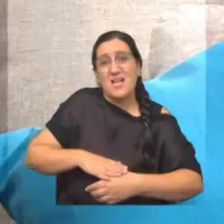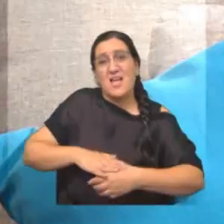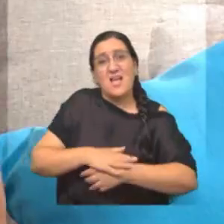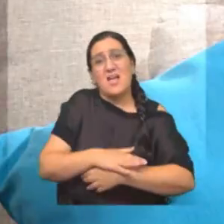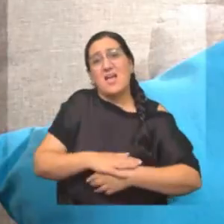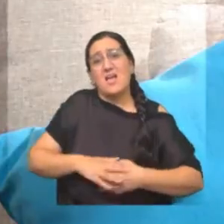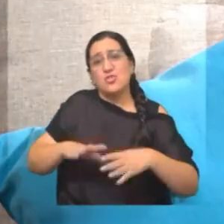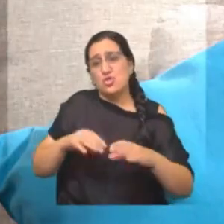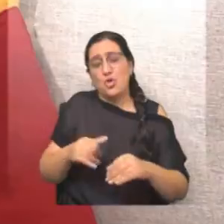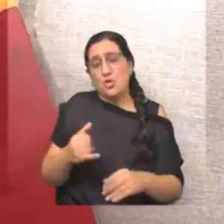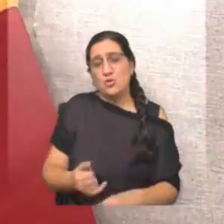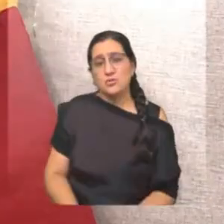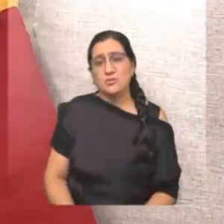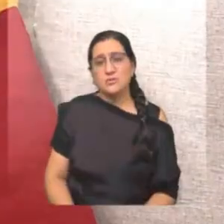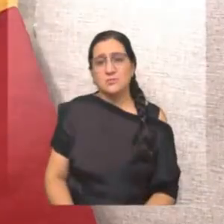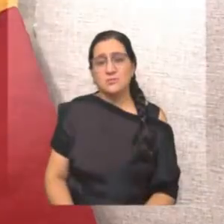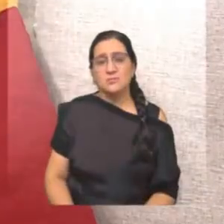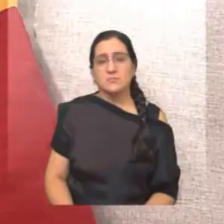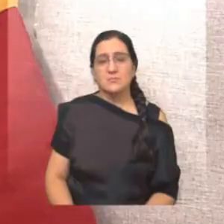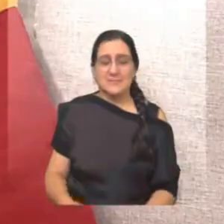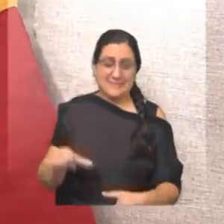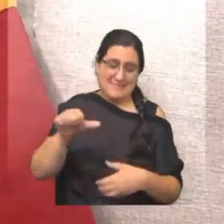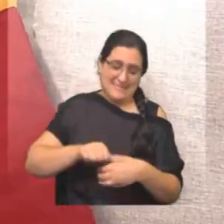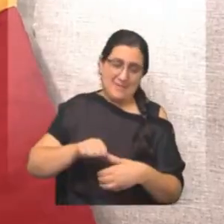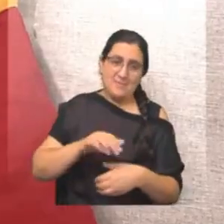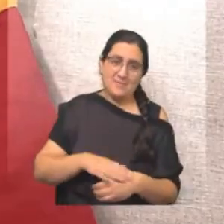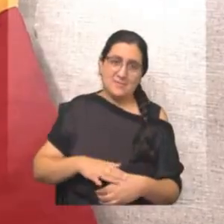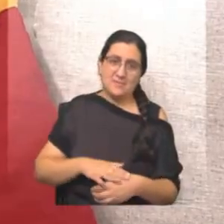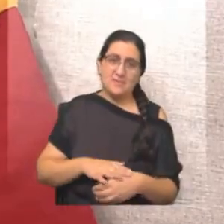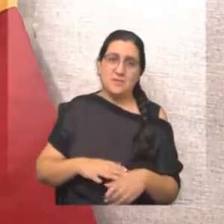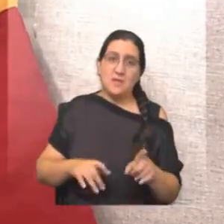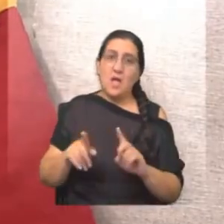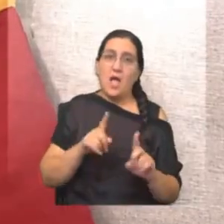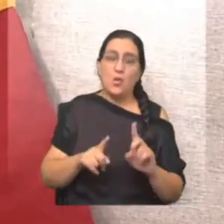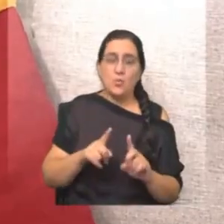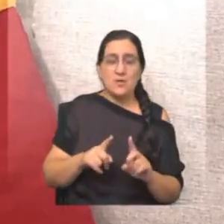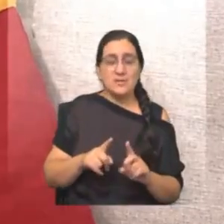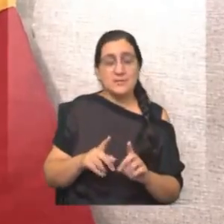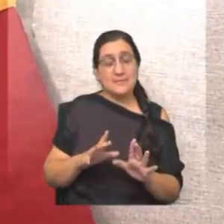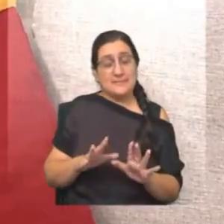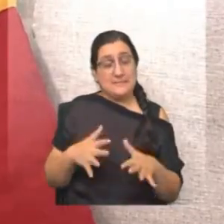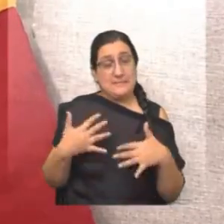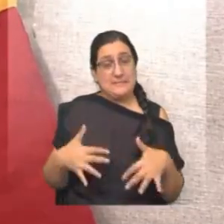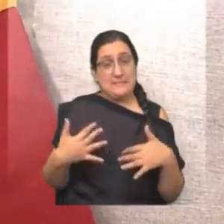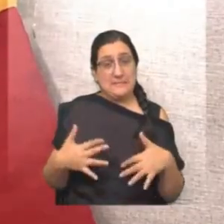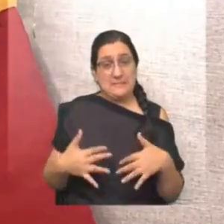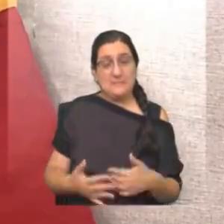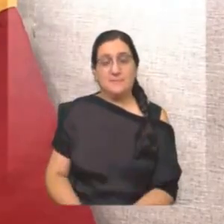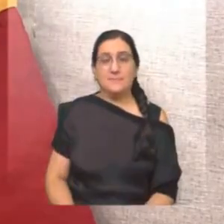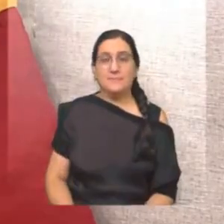termo abierto, se agacha a levantar algo, pimba, quemadura ahí. Algunas menos graves que otras, pero bueno, nos ha tocado también atender bastante de